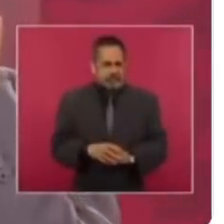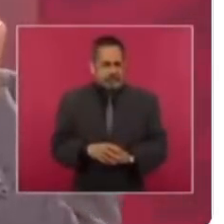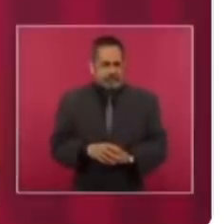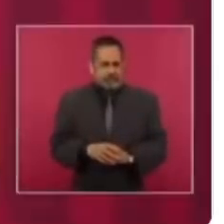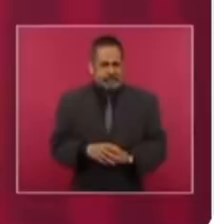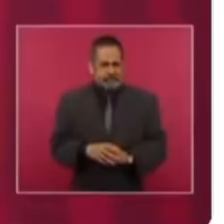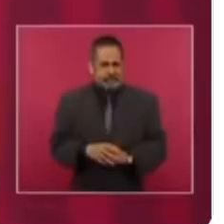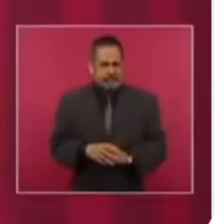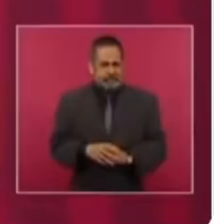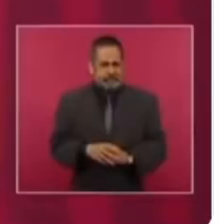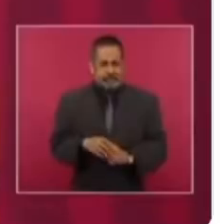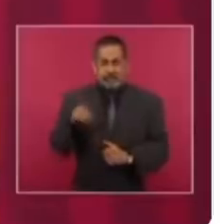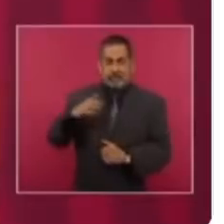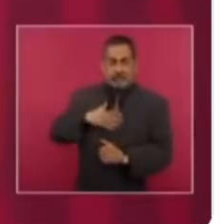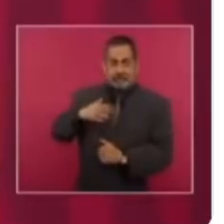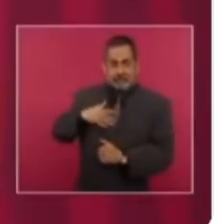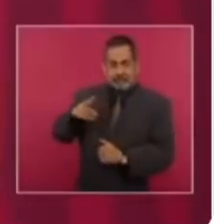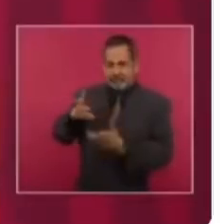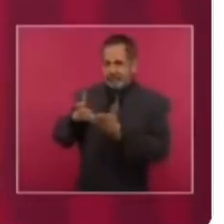en la quinta de palenque